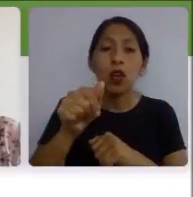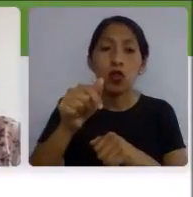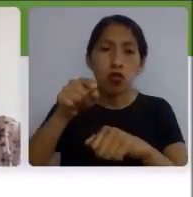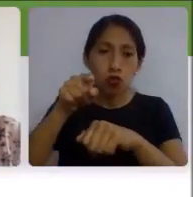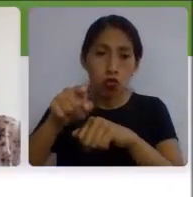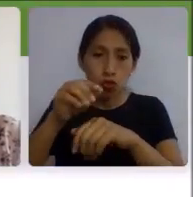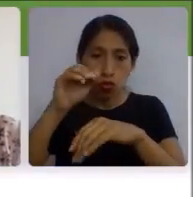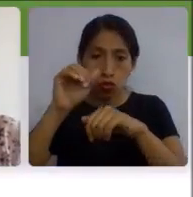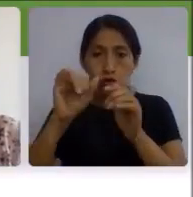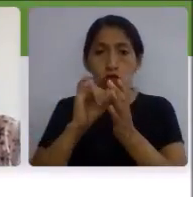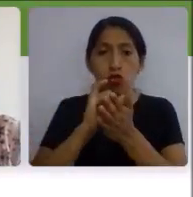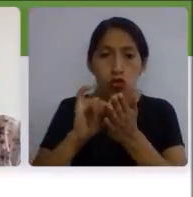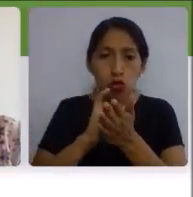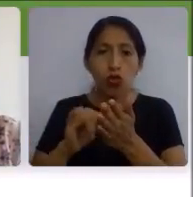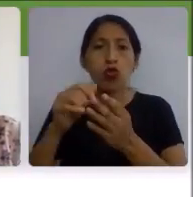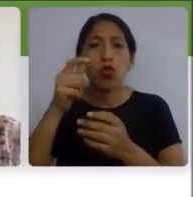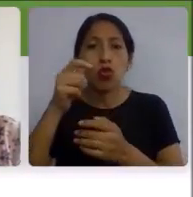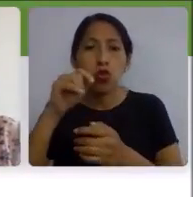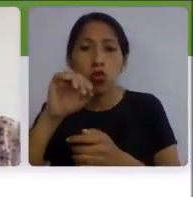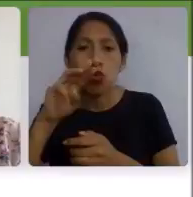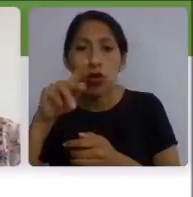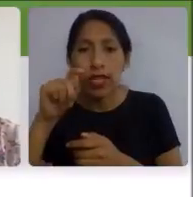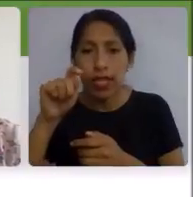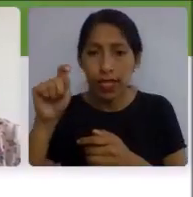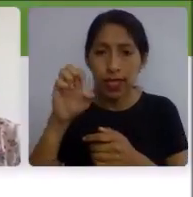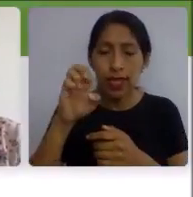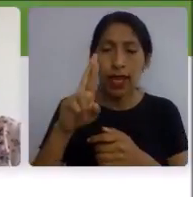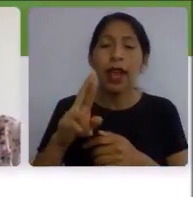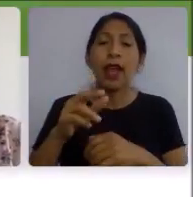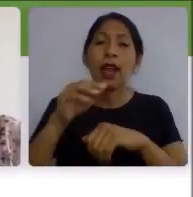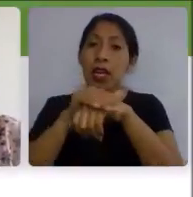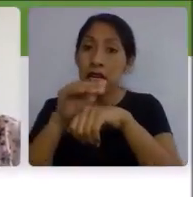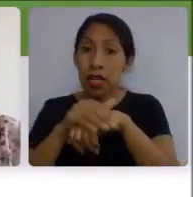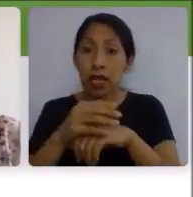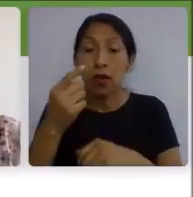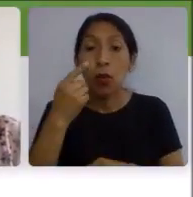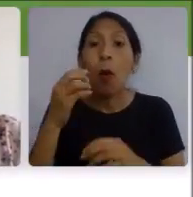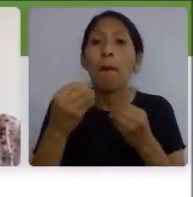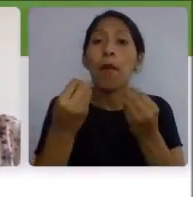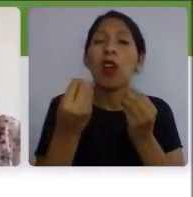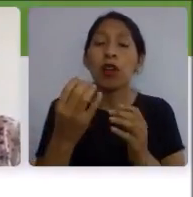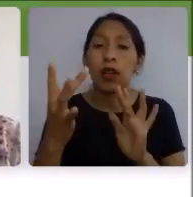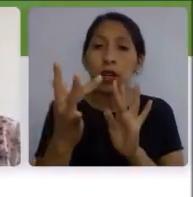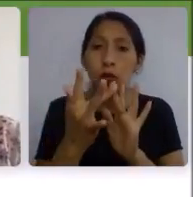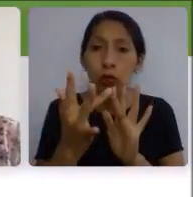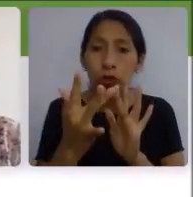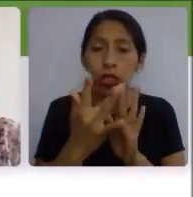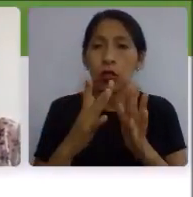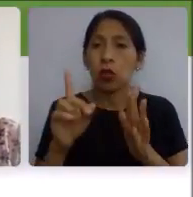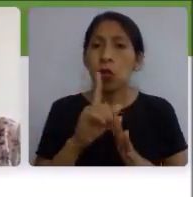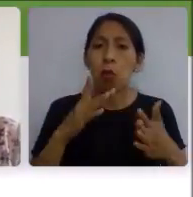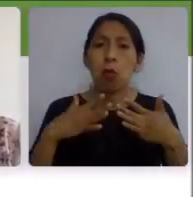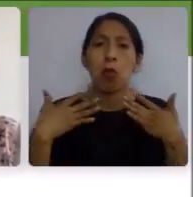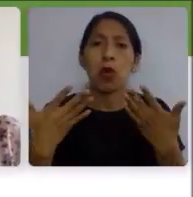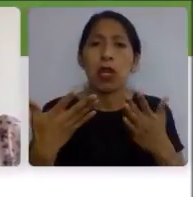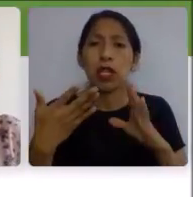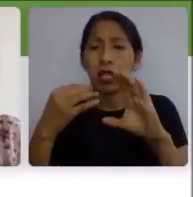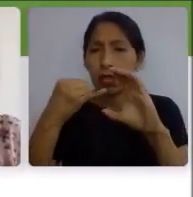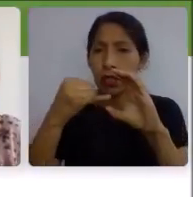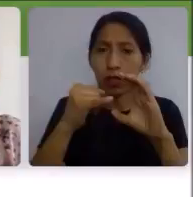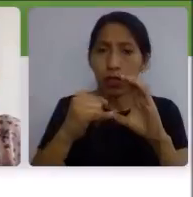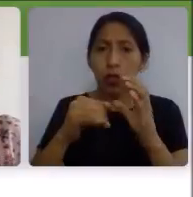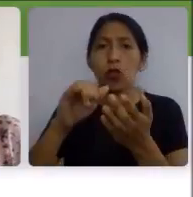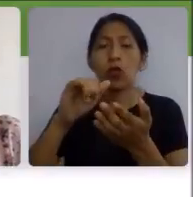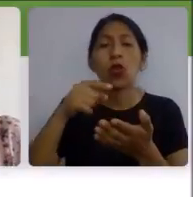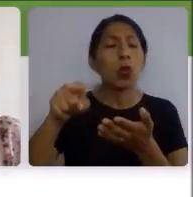con contenido en inglés. ¿Por qué? Al momento que los contactes, no puedes enviarle un correo a través